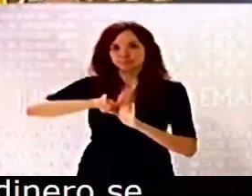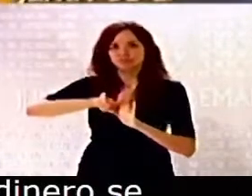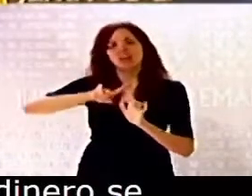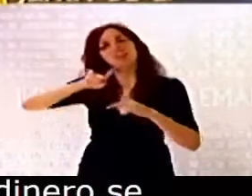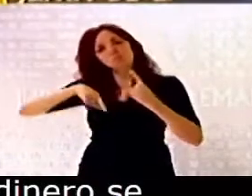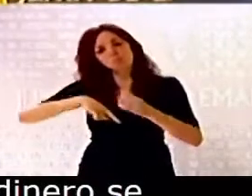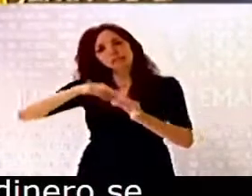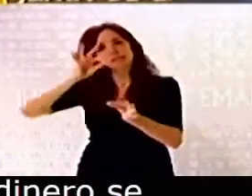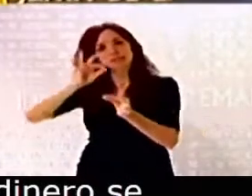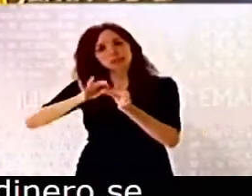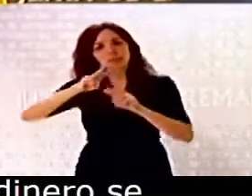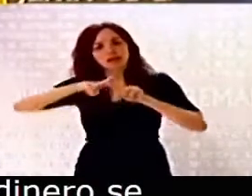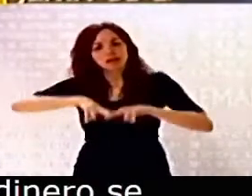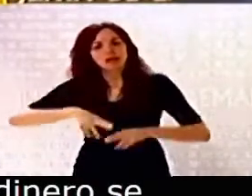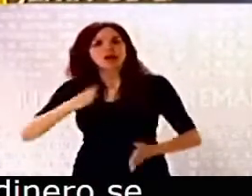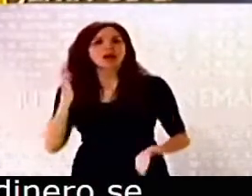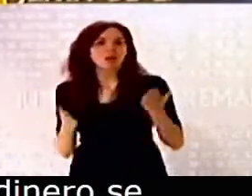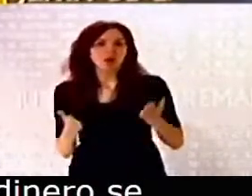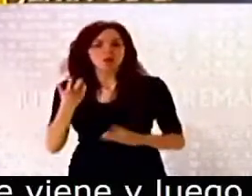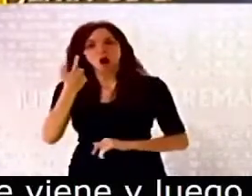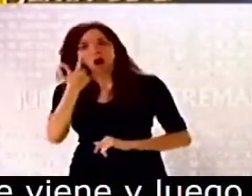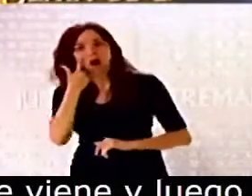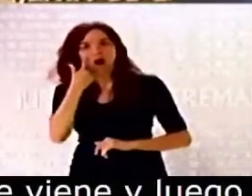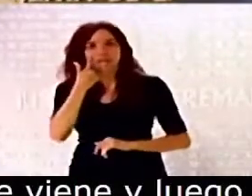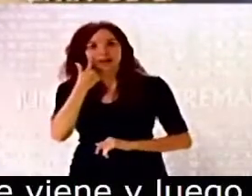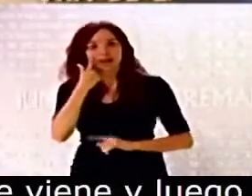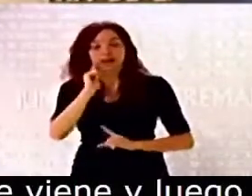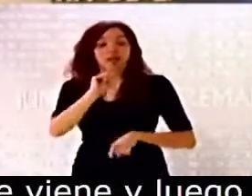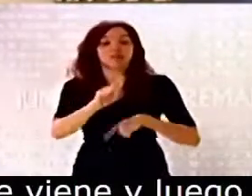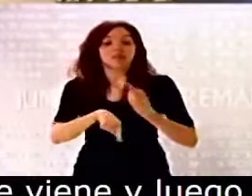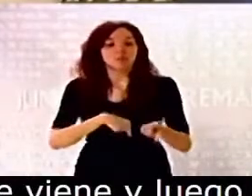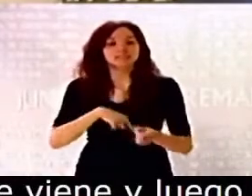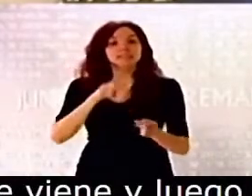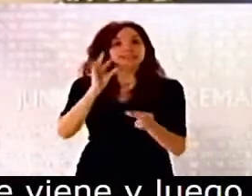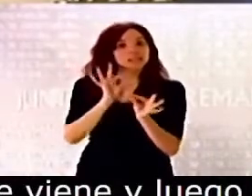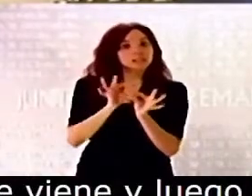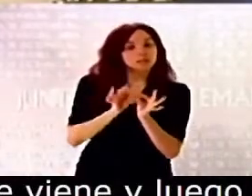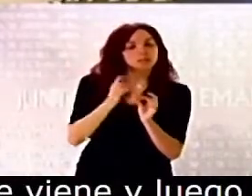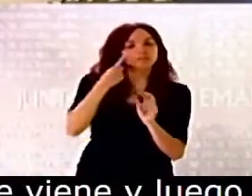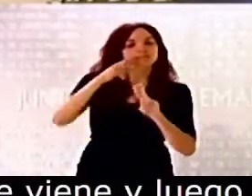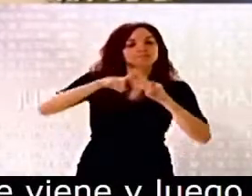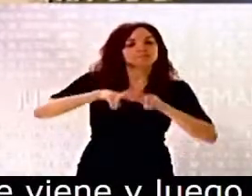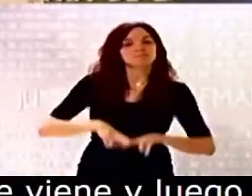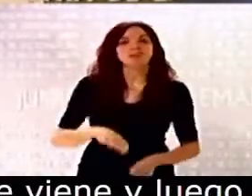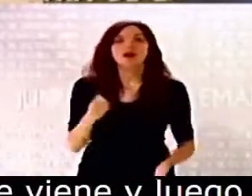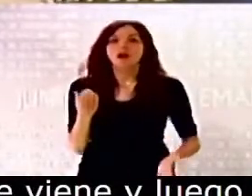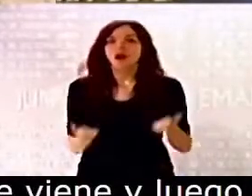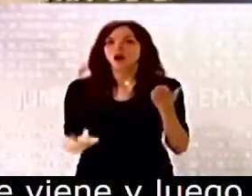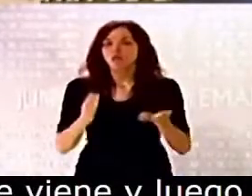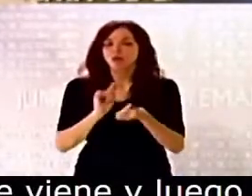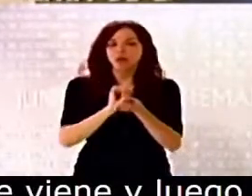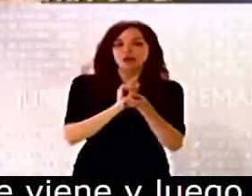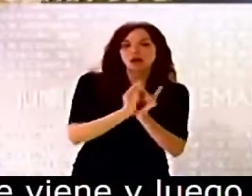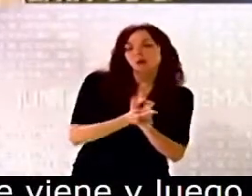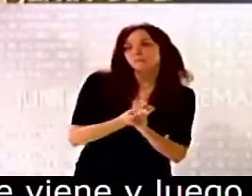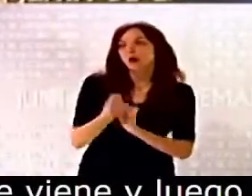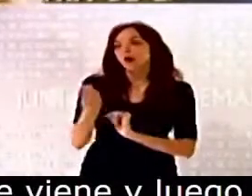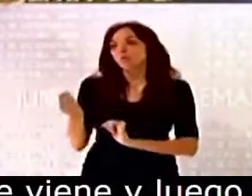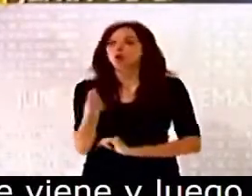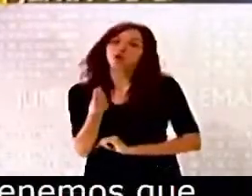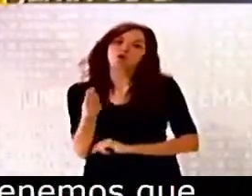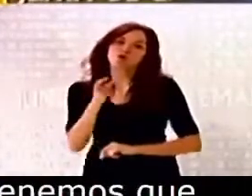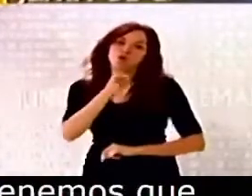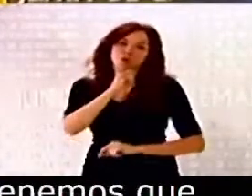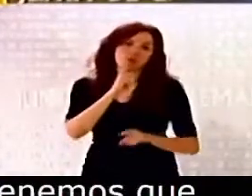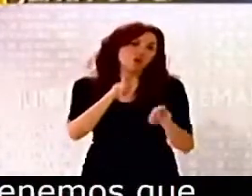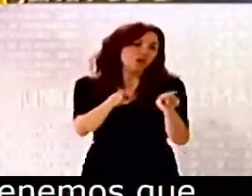en septiembre cómo ha ido el programa. Y luego evaluaremos en septiembre lo que tenemos que cambiar o mejorar, como